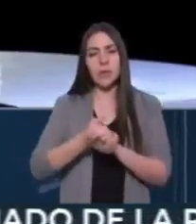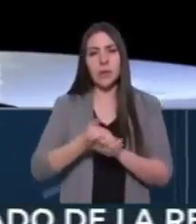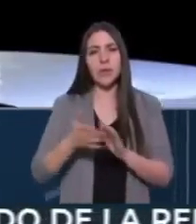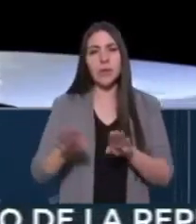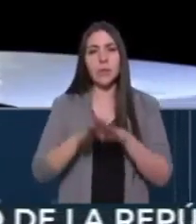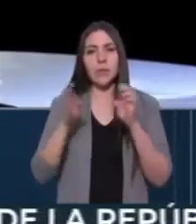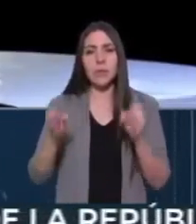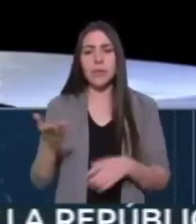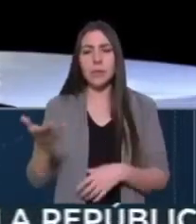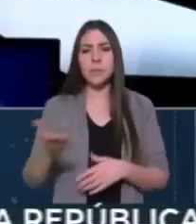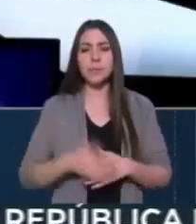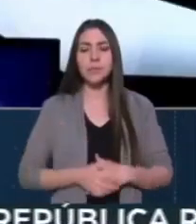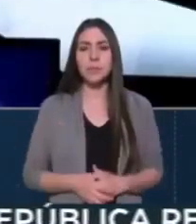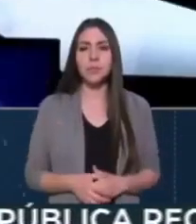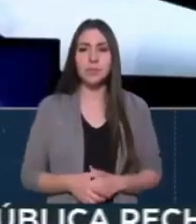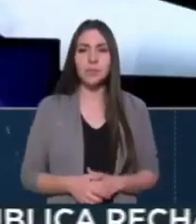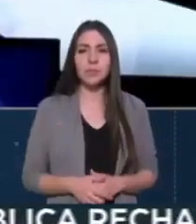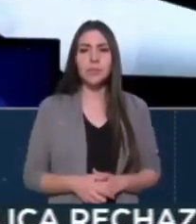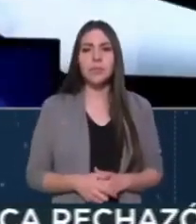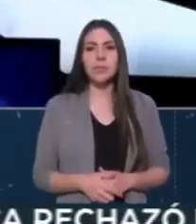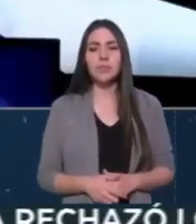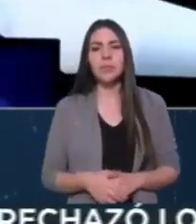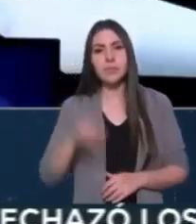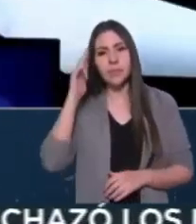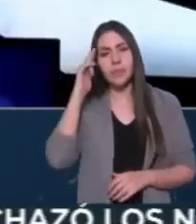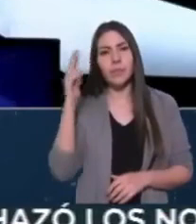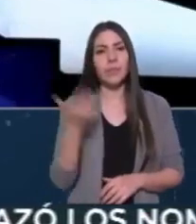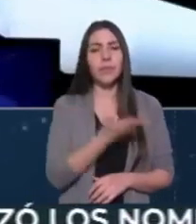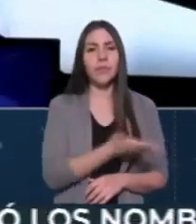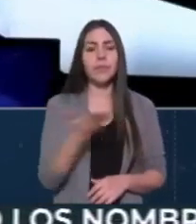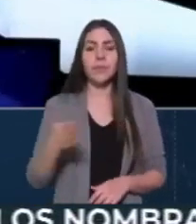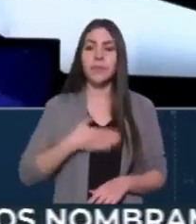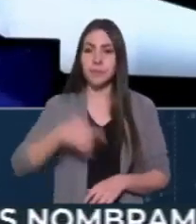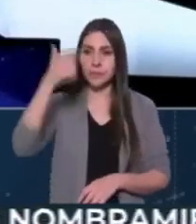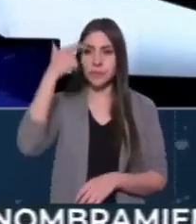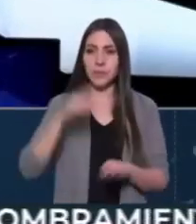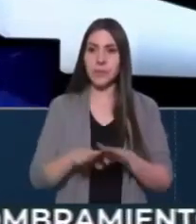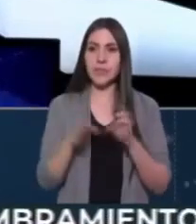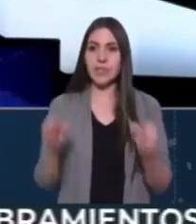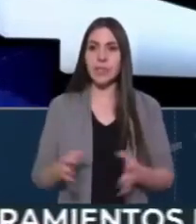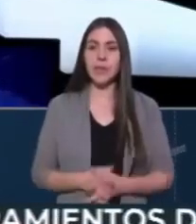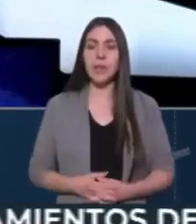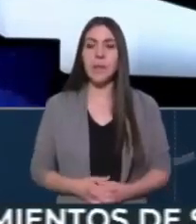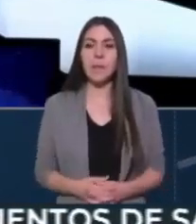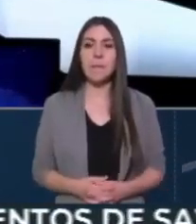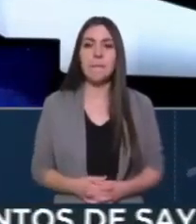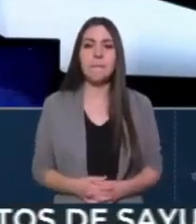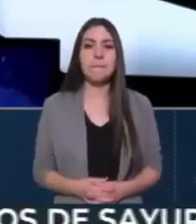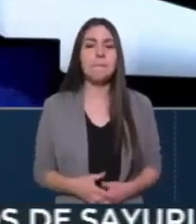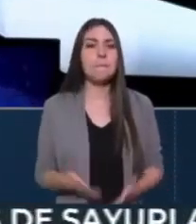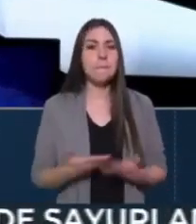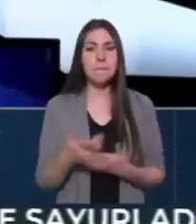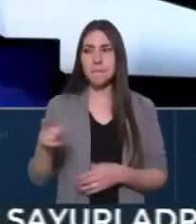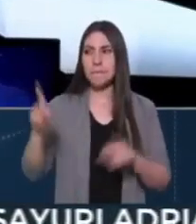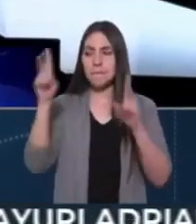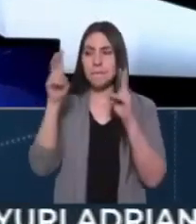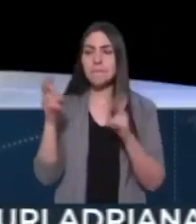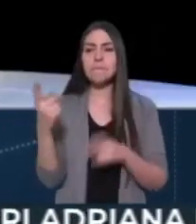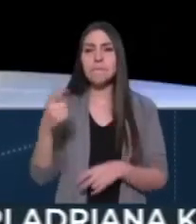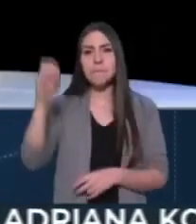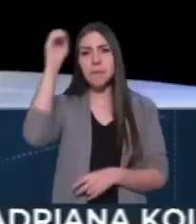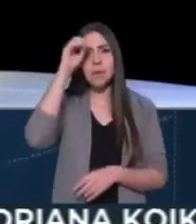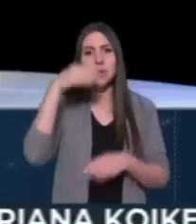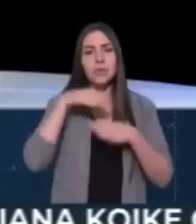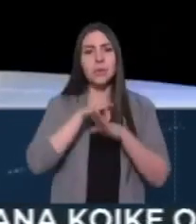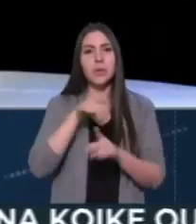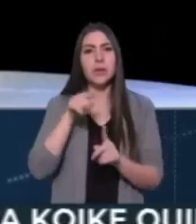Te escuchamos. Hola, Azul, Juan, ¿cómo están? Buenas noches. Buenas noches. Pues Jonathan, ¿cómo ves este asunto de